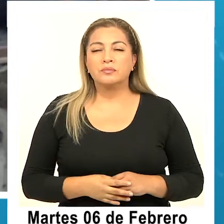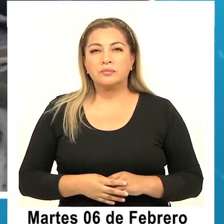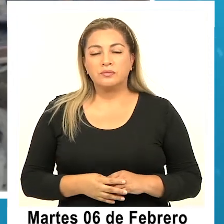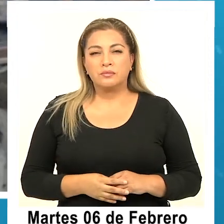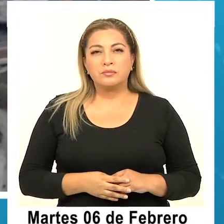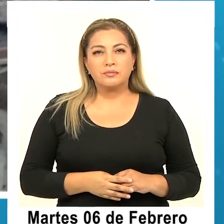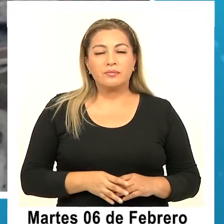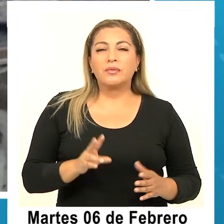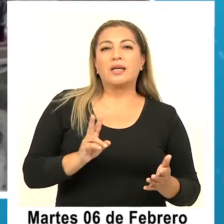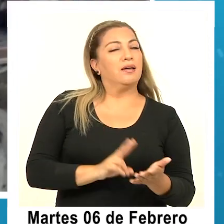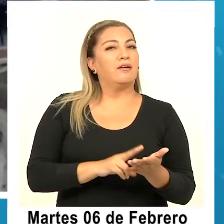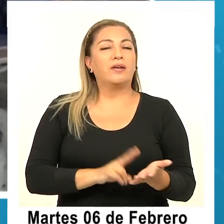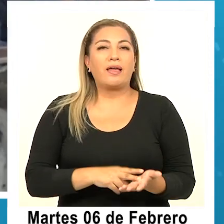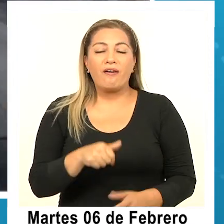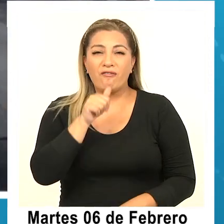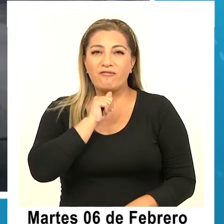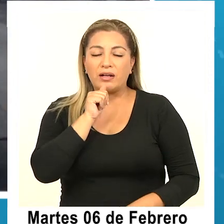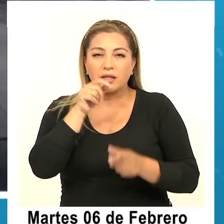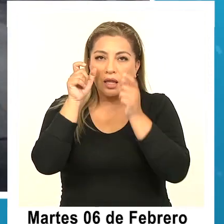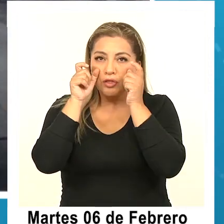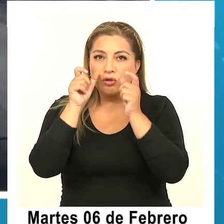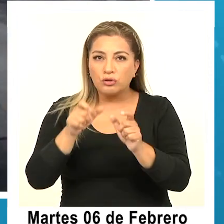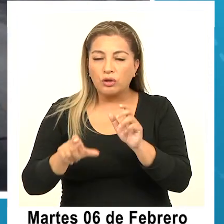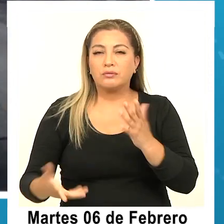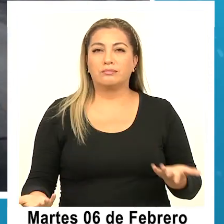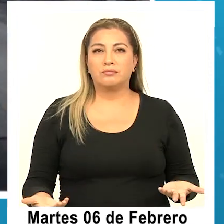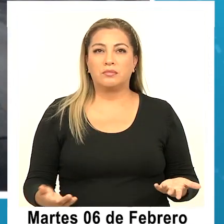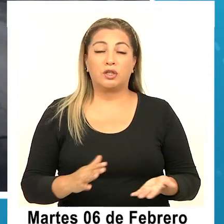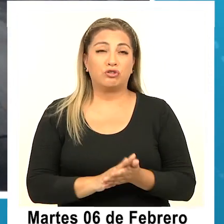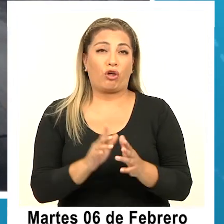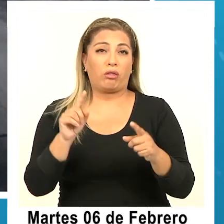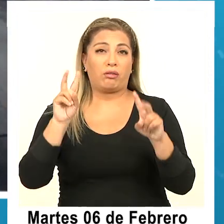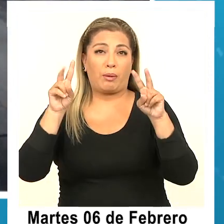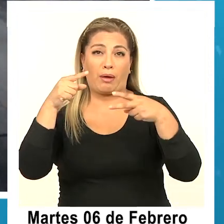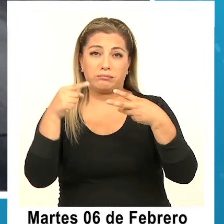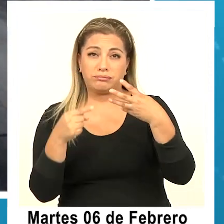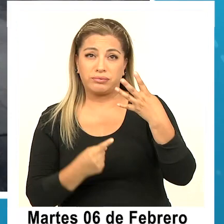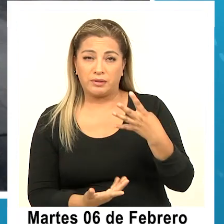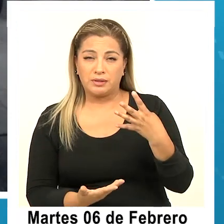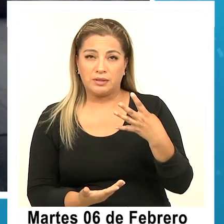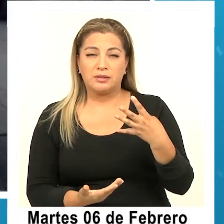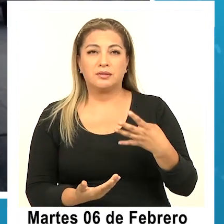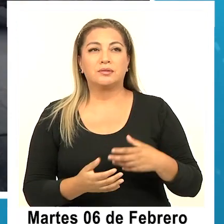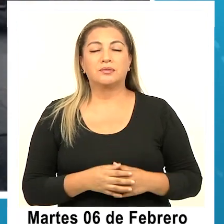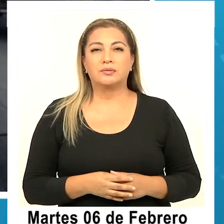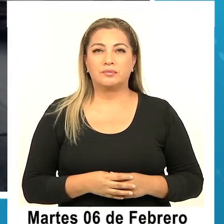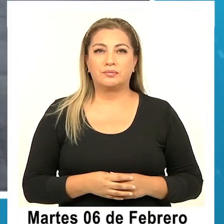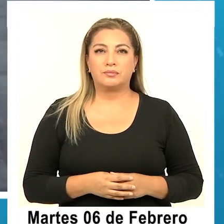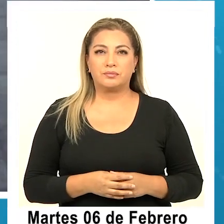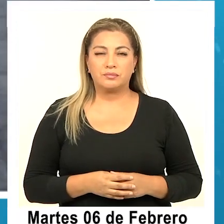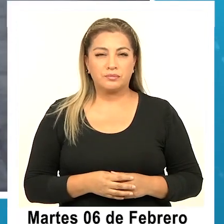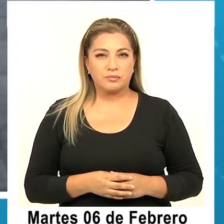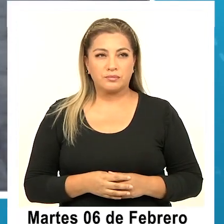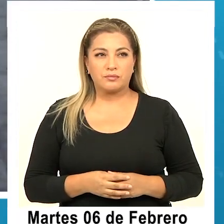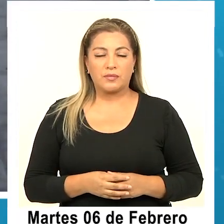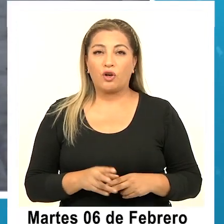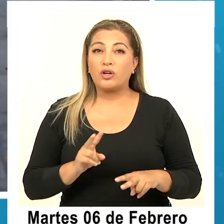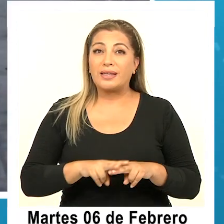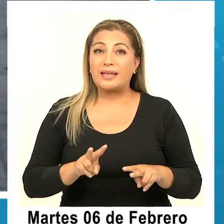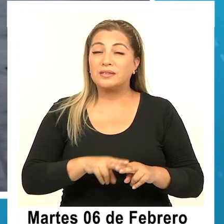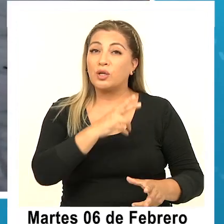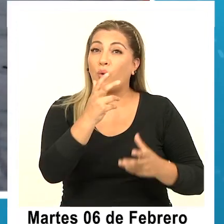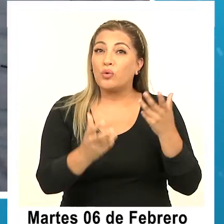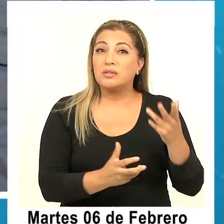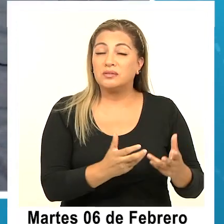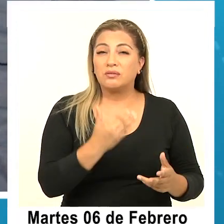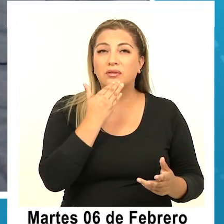Que efectivamente hay una falta de regulación en todo ámbito, no simplemente en lo que sucede a posteriori de un incendio, sino también en